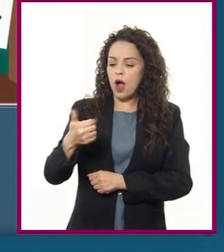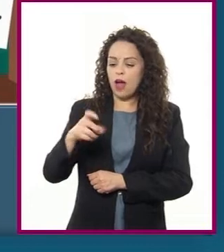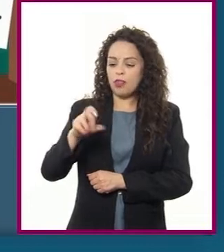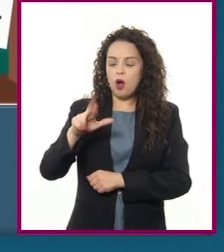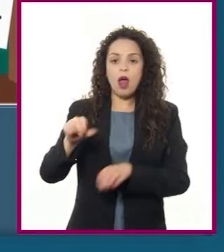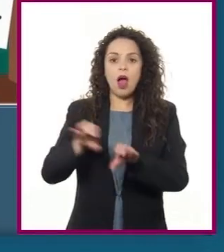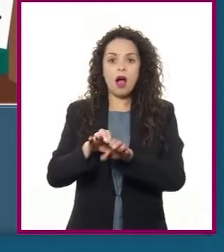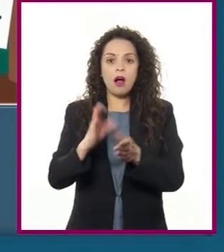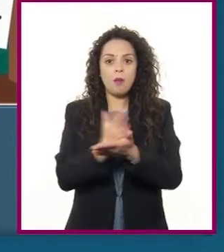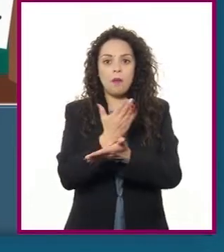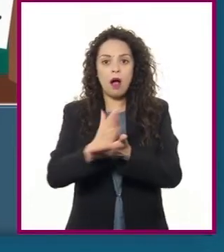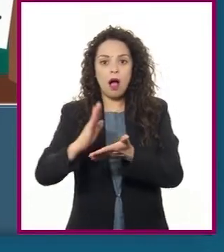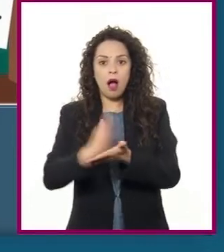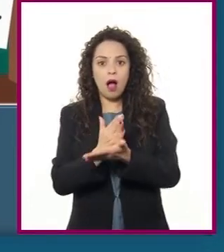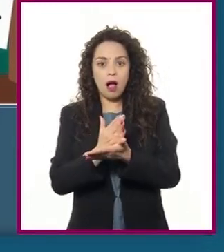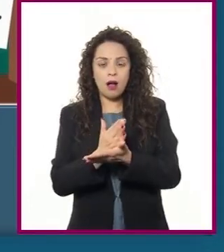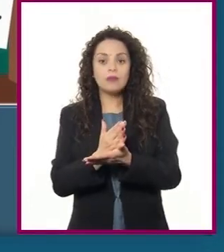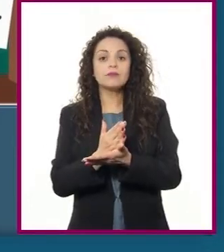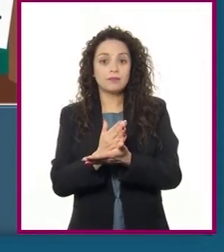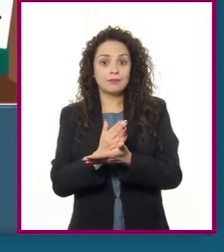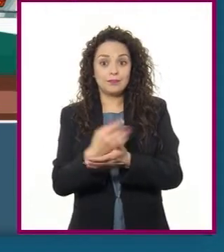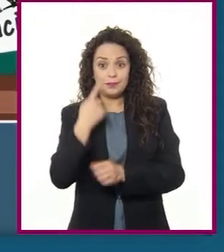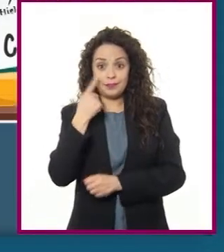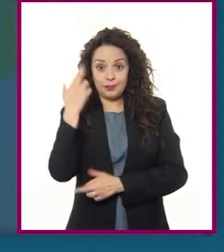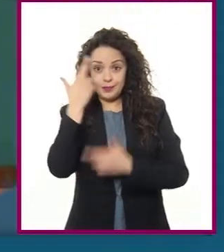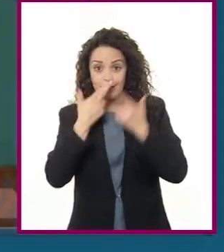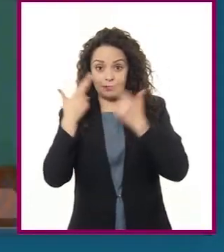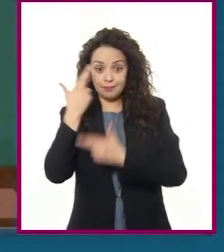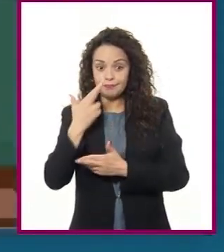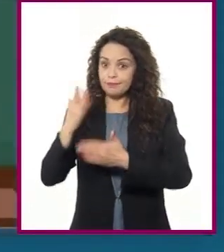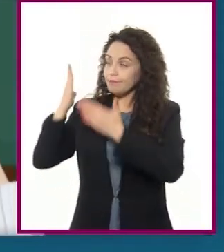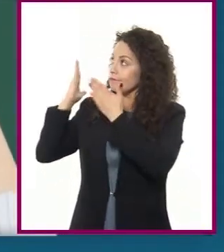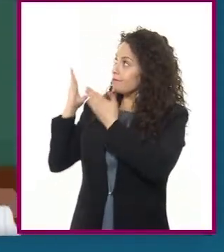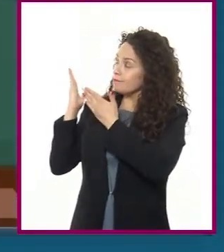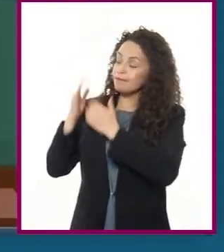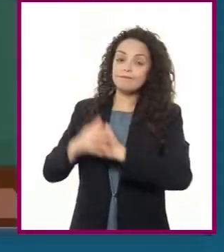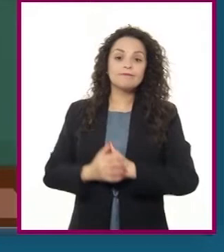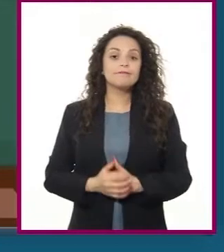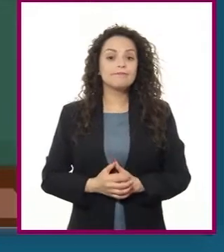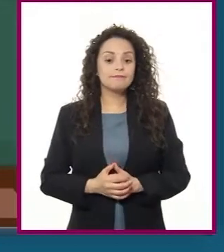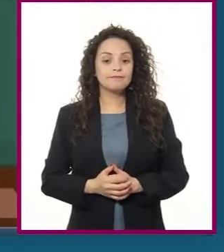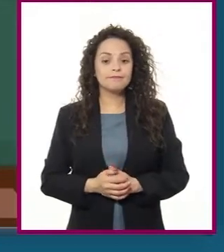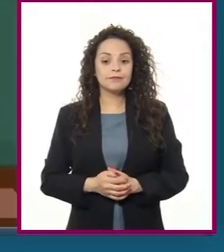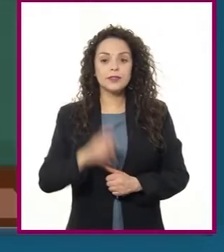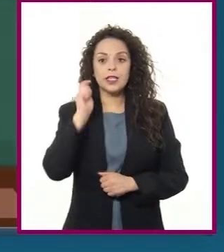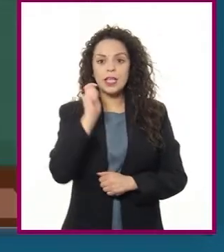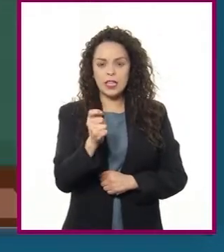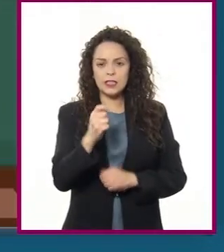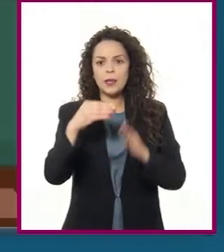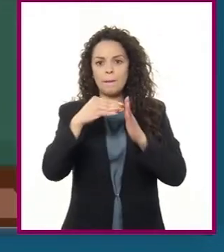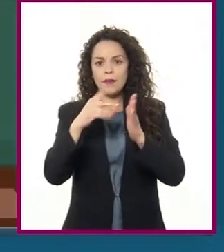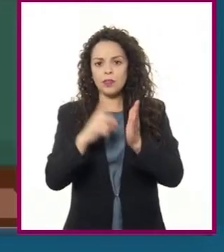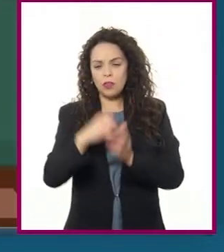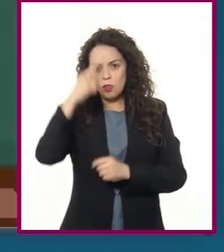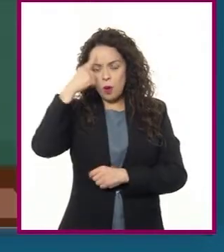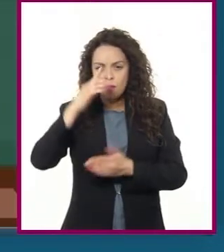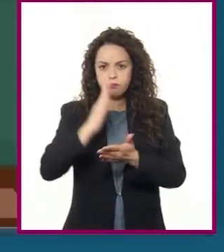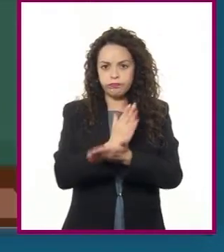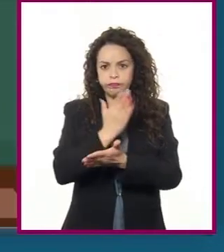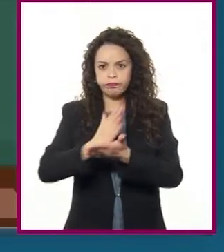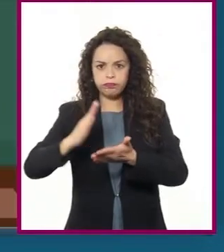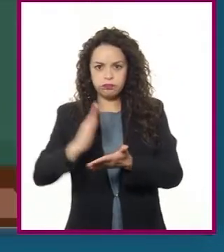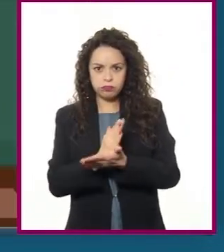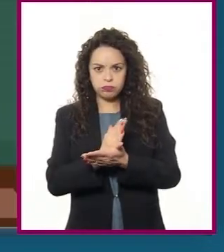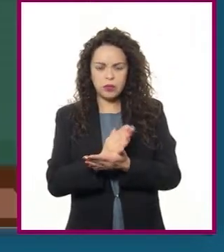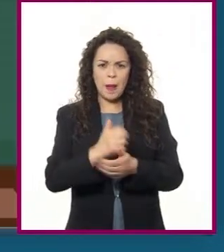mezclas por centrifugación. Revisemos la ficha técnica. Centrifugación, método de separación con el que se separan sólidos